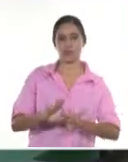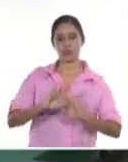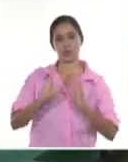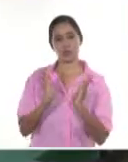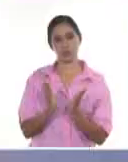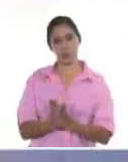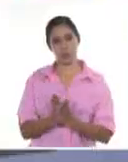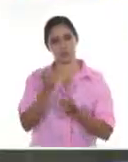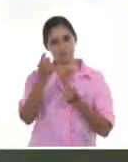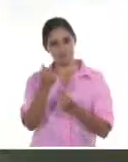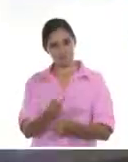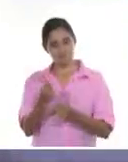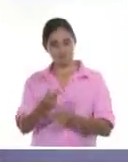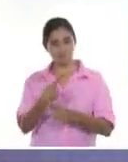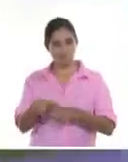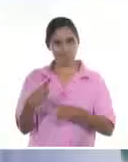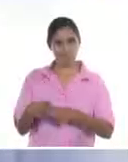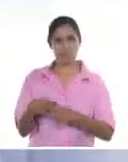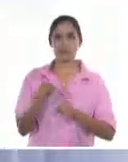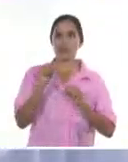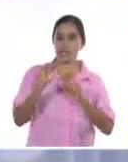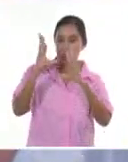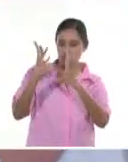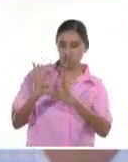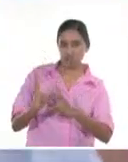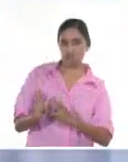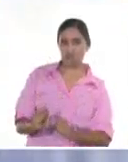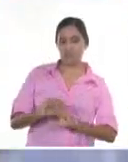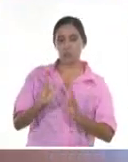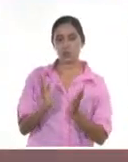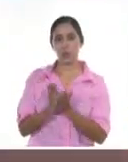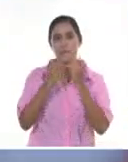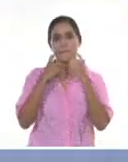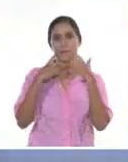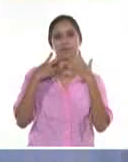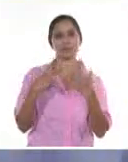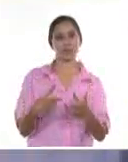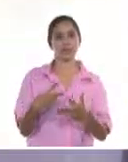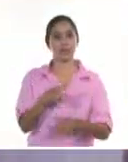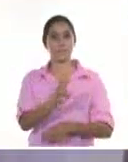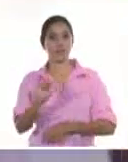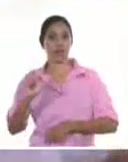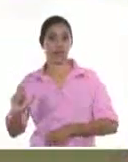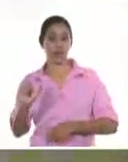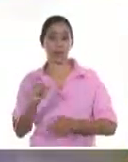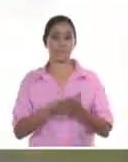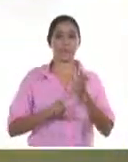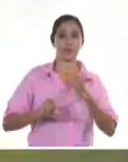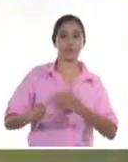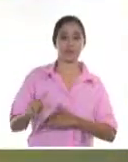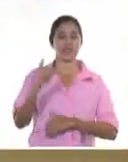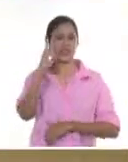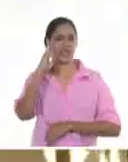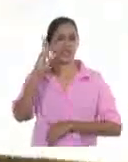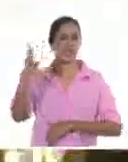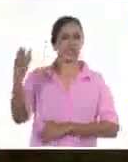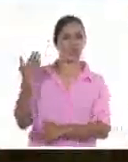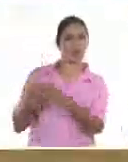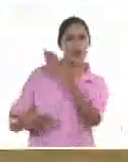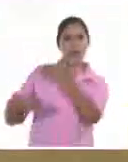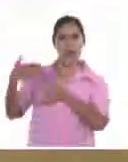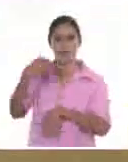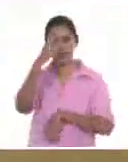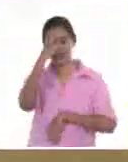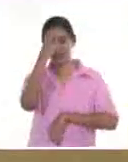recursos. La rendición de cuenta trasciende la ciudad de Marta y El Che para hacerse sentir en